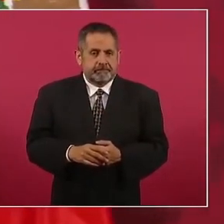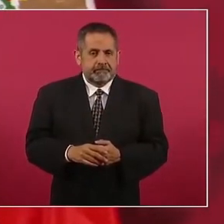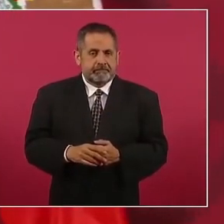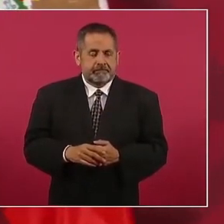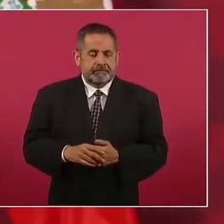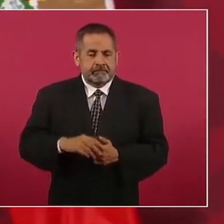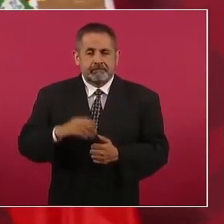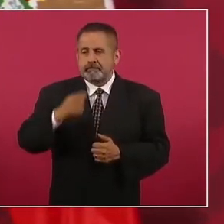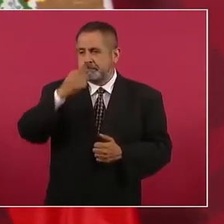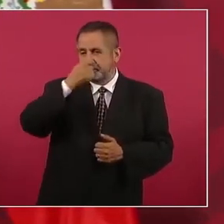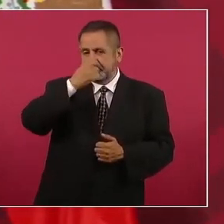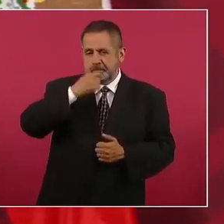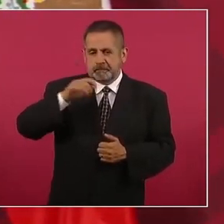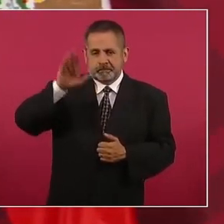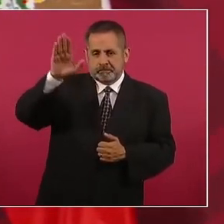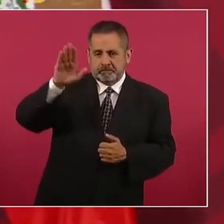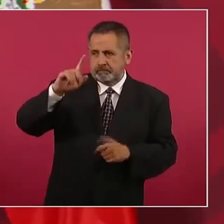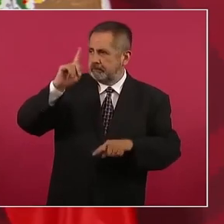Hitler,